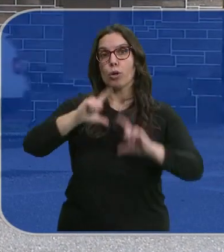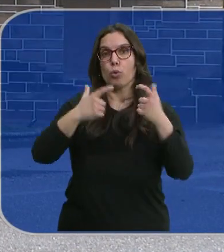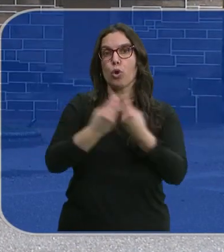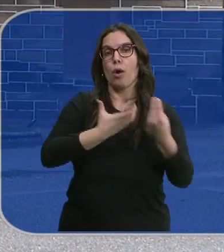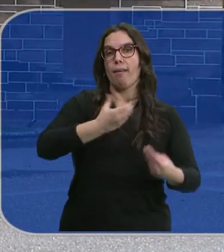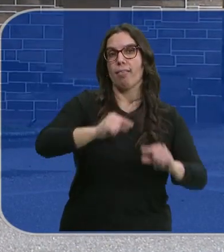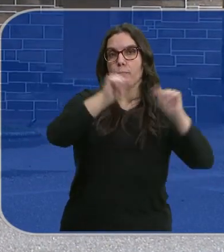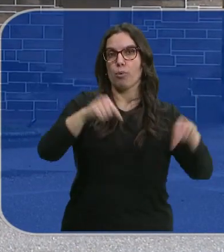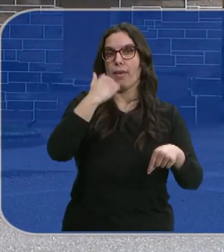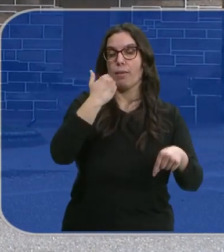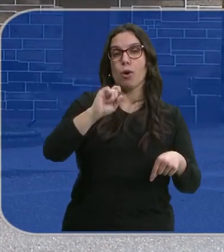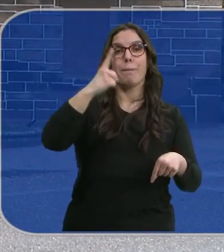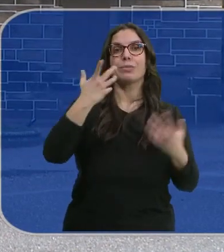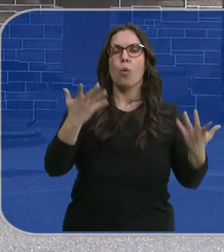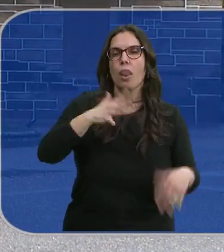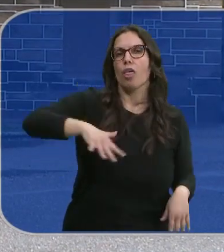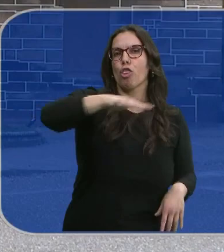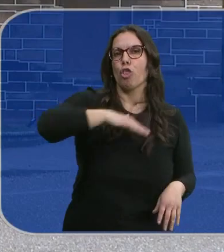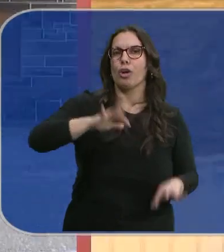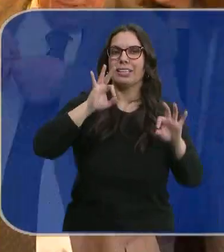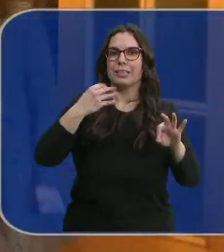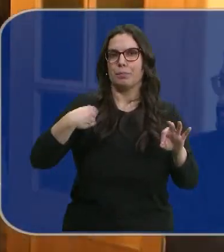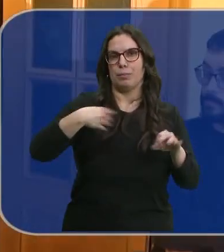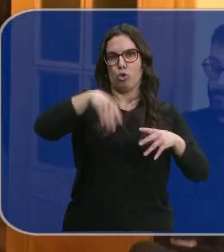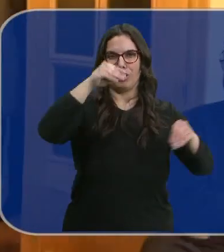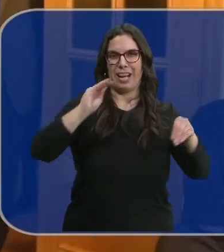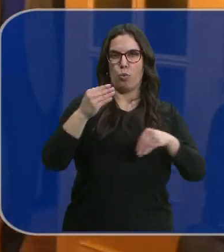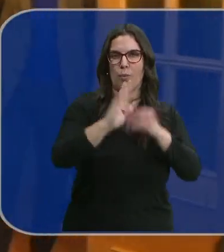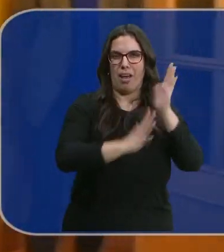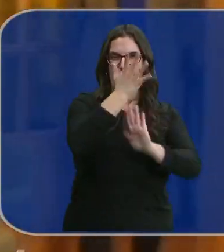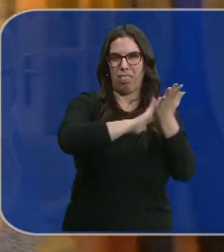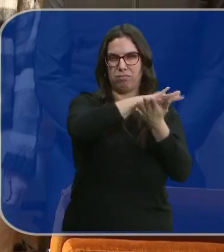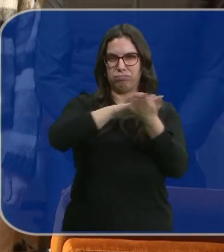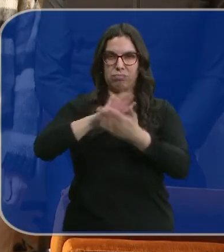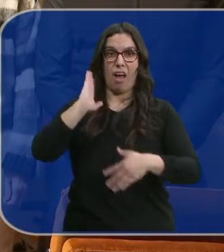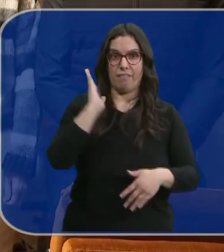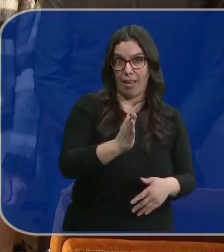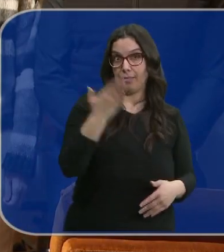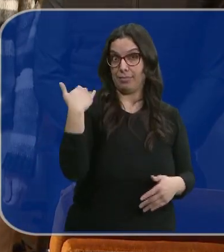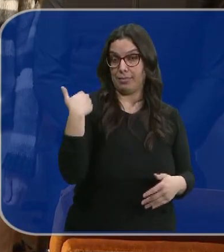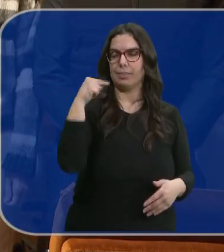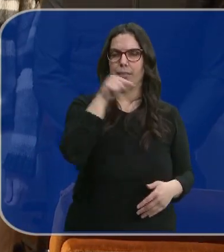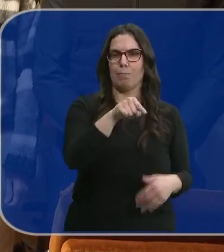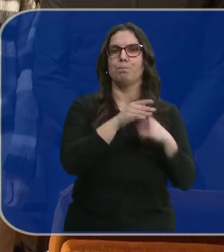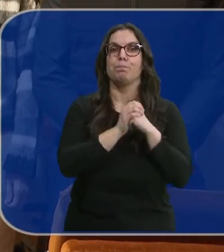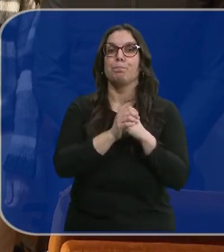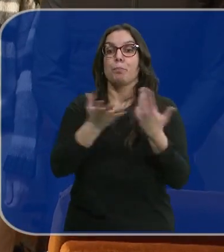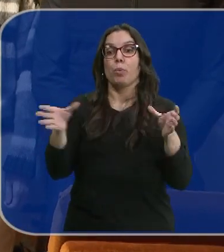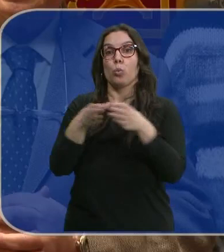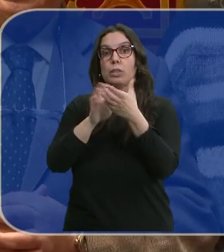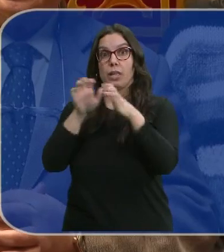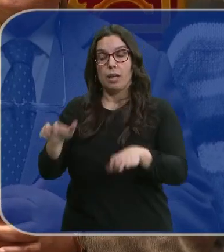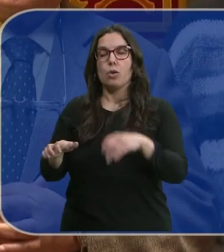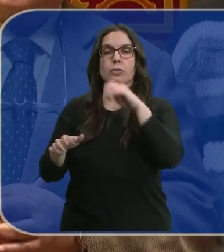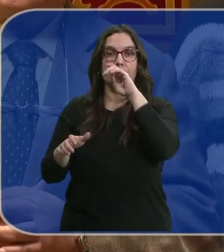provincia de Zamora. Son sobre todo alcaldes de localidades que han sido afectadas por los incendios de la Sierra de la Culebra. Y es que la Junta,